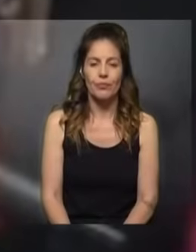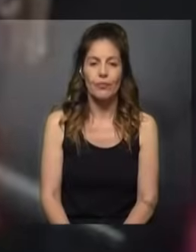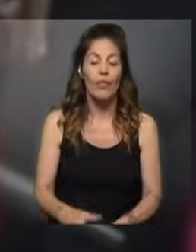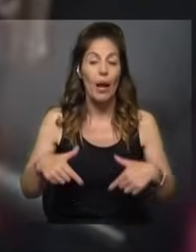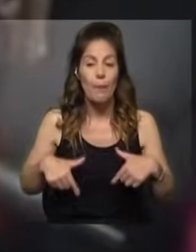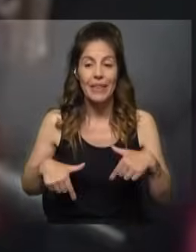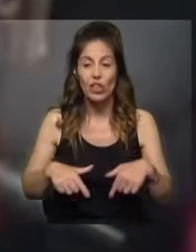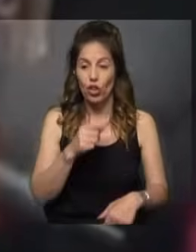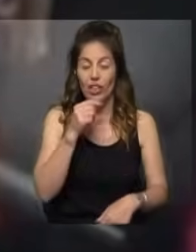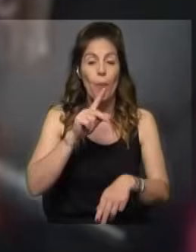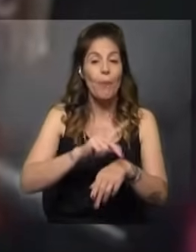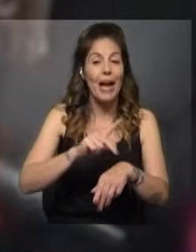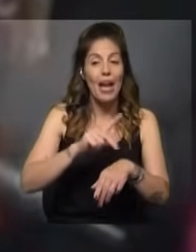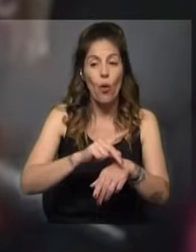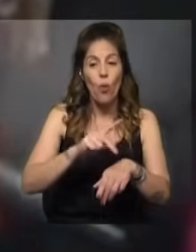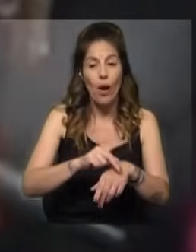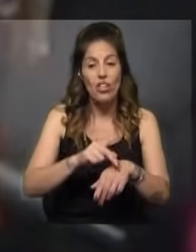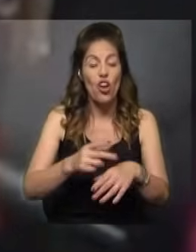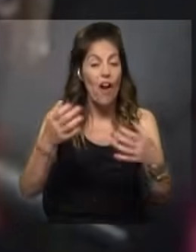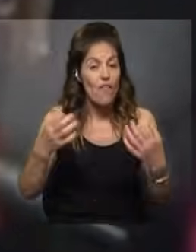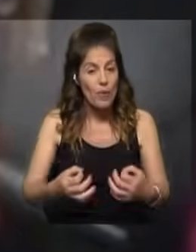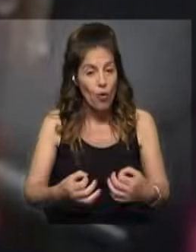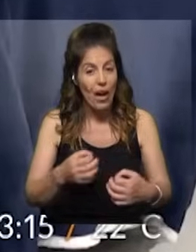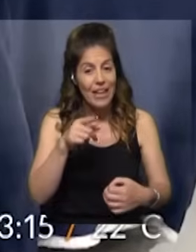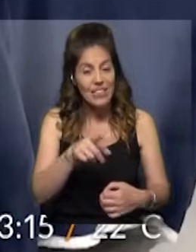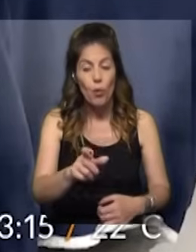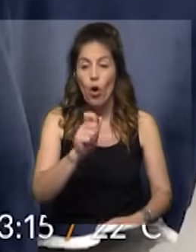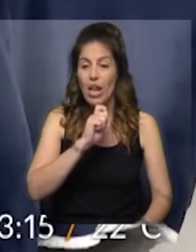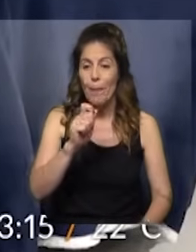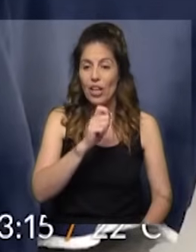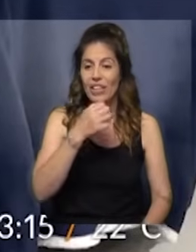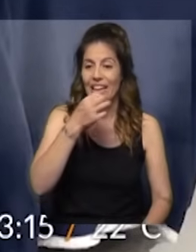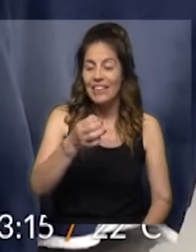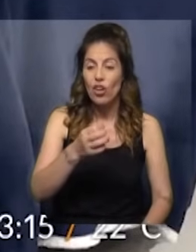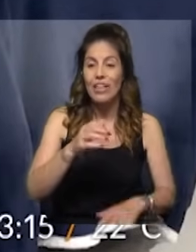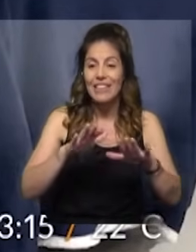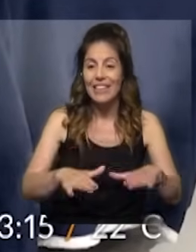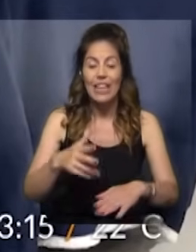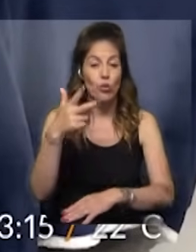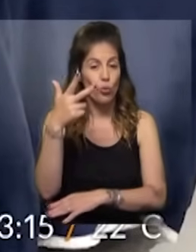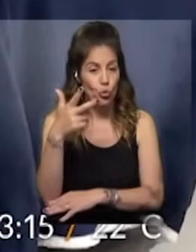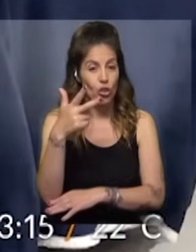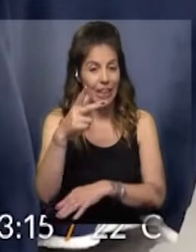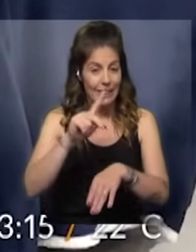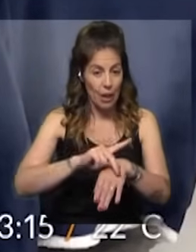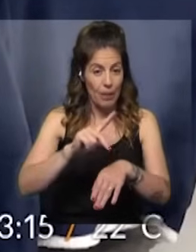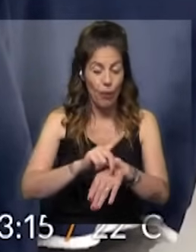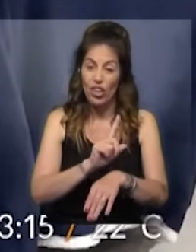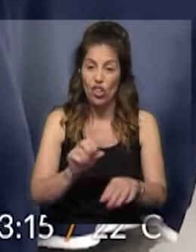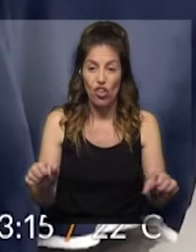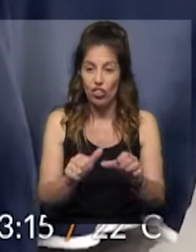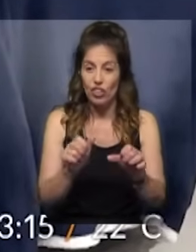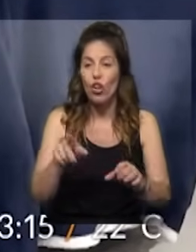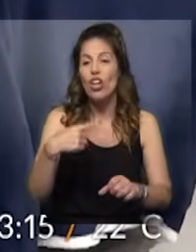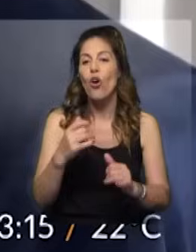ministro del interior paraguayo enria afirmó que así como la periodista dijo que se hospedar en un hotel de Asunción y no lo hizo los